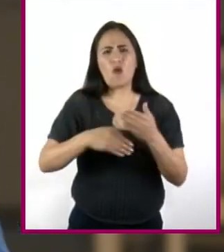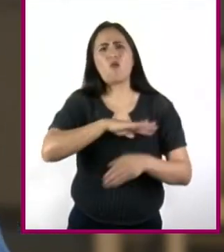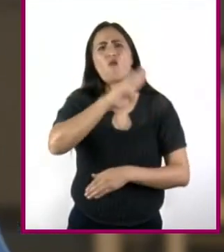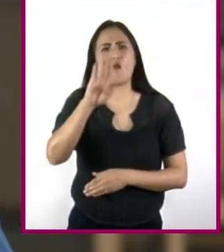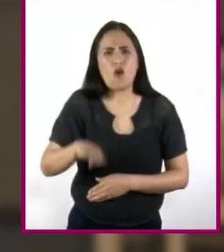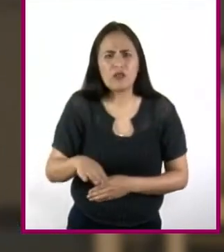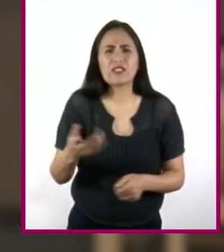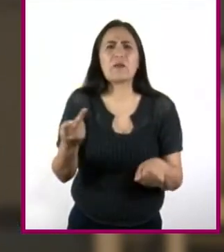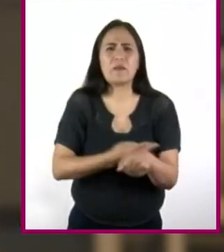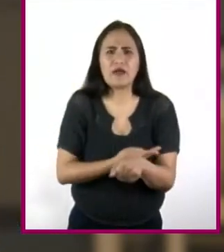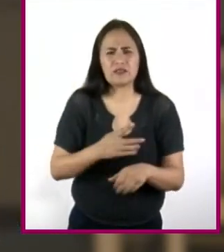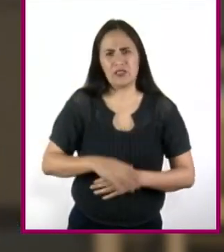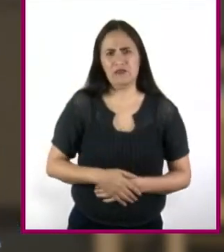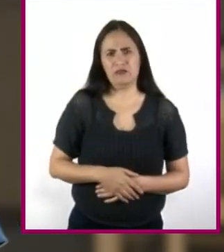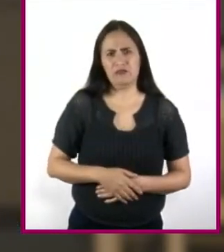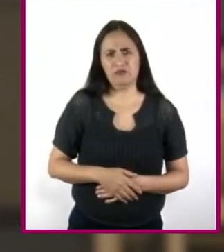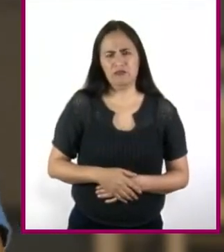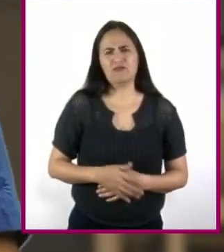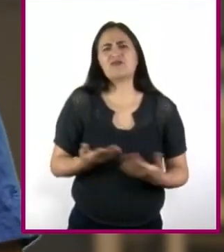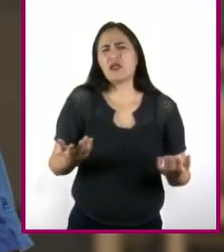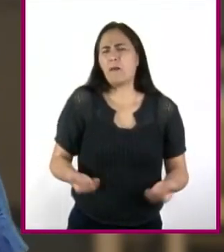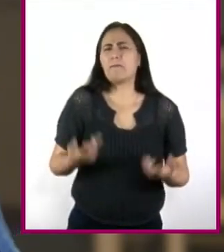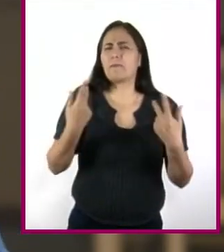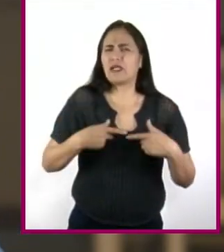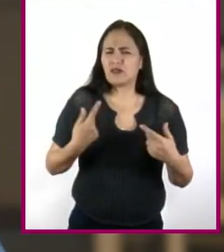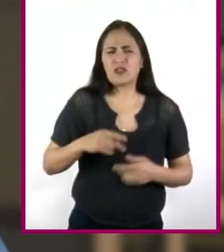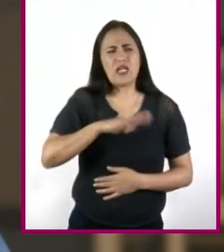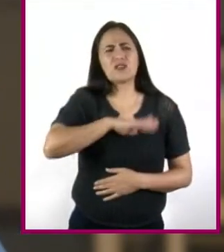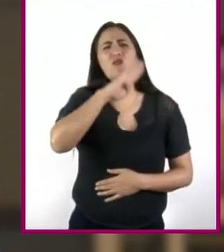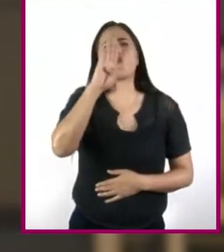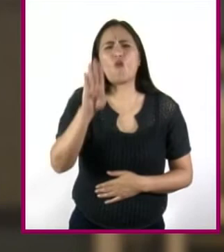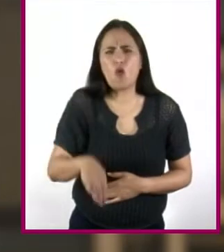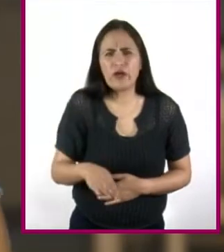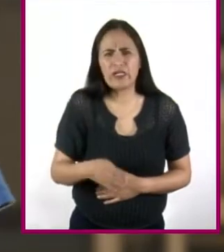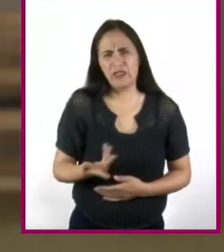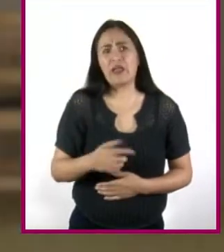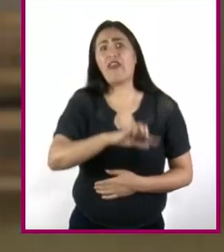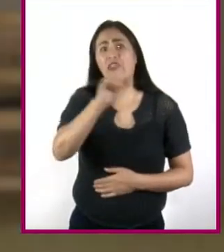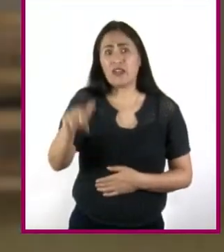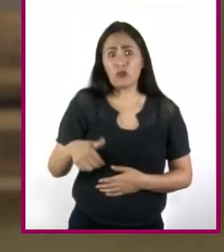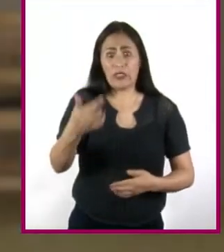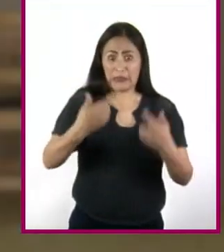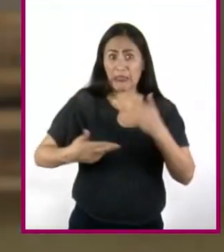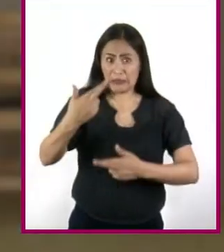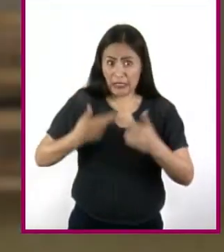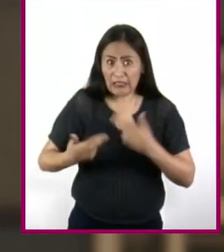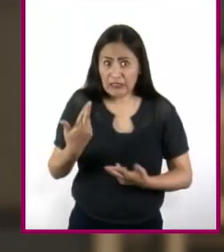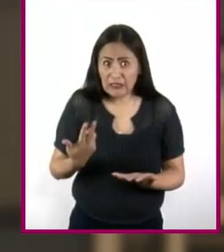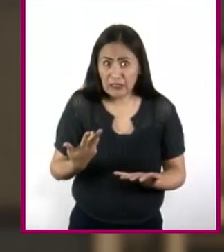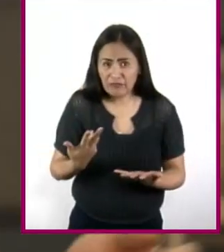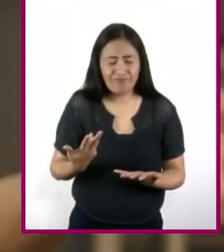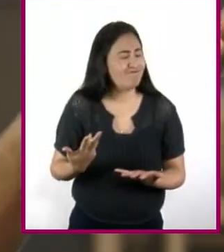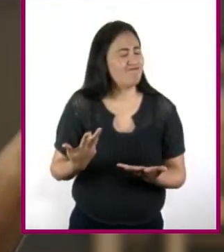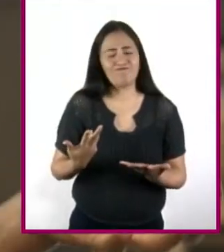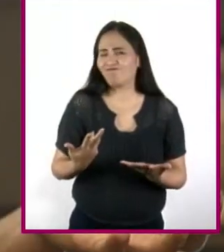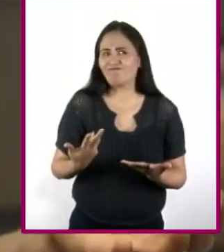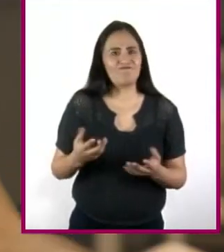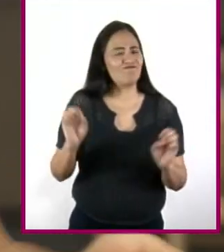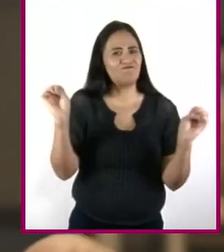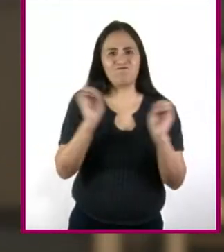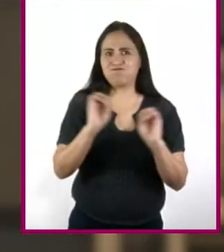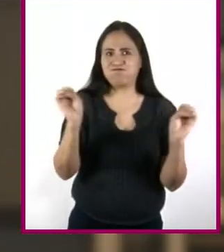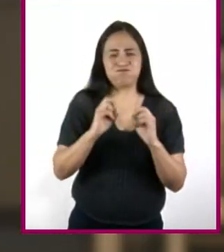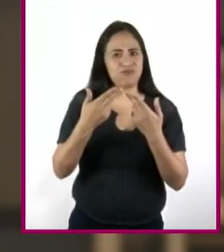¿cuántas personas han experimentado la muerte y nos pueden decir bien a bien qué pasa? Ninguna que esté viva. Pero si